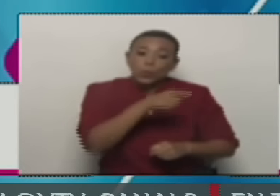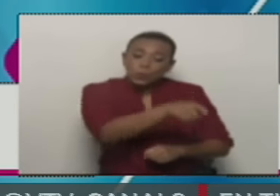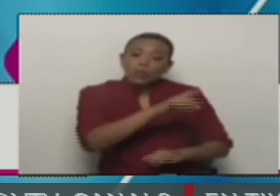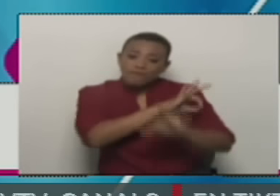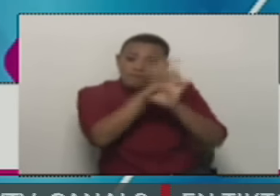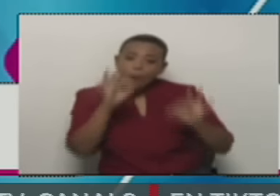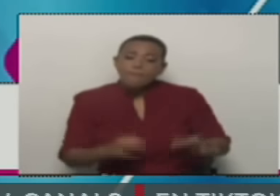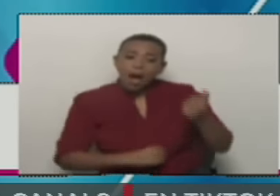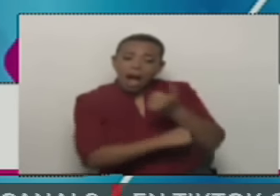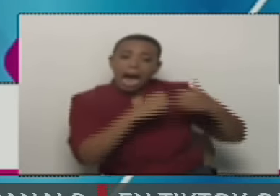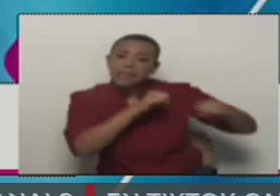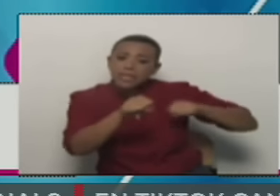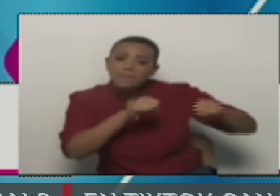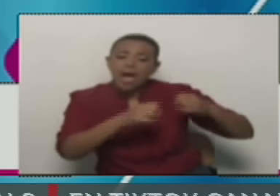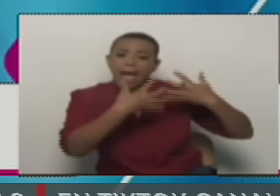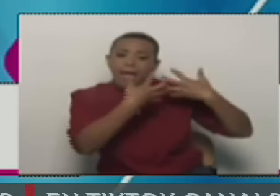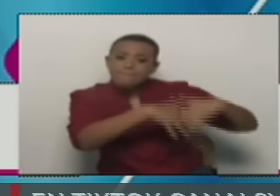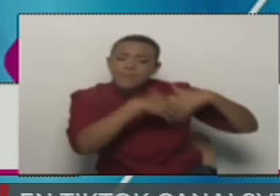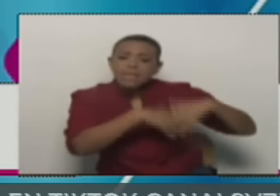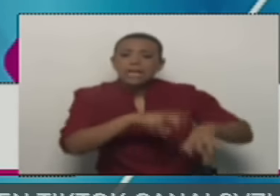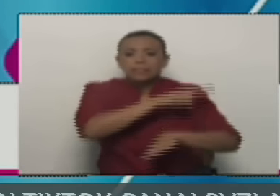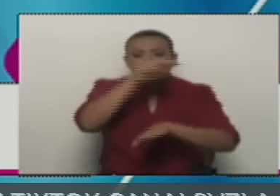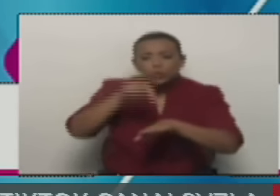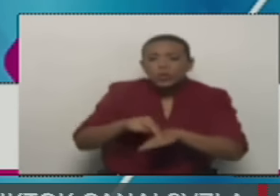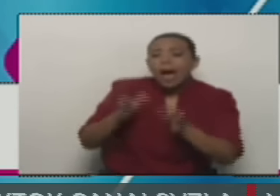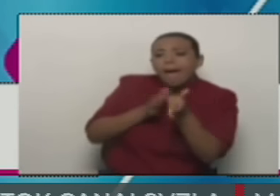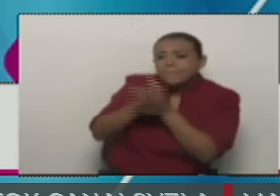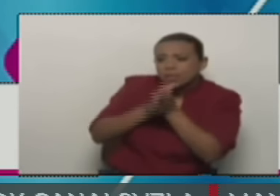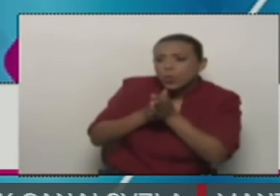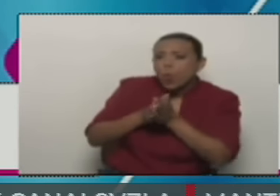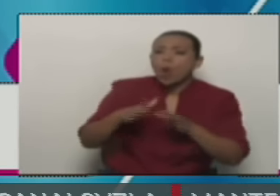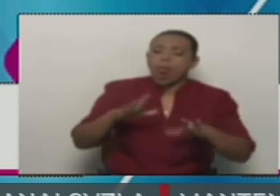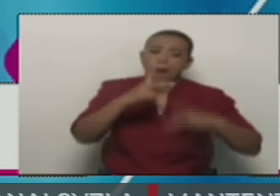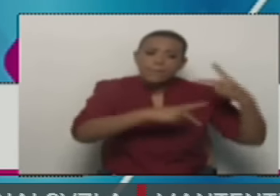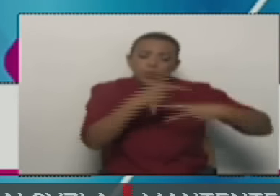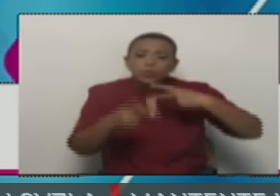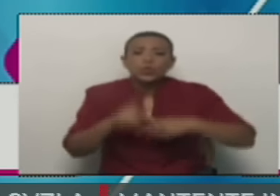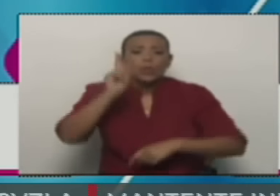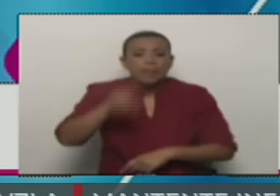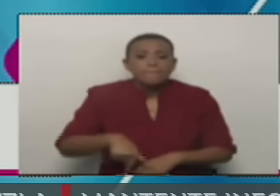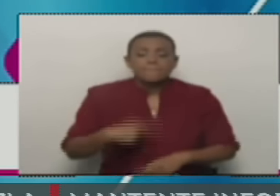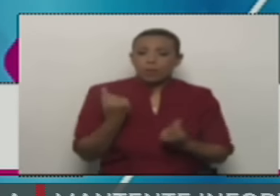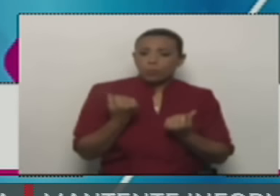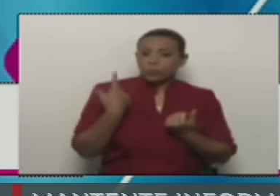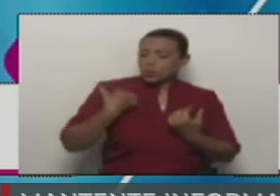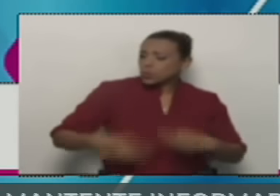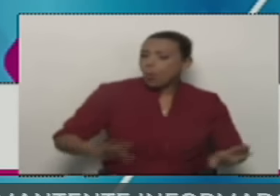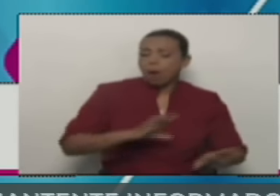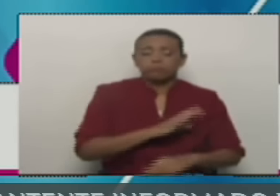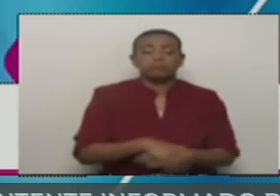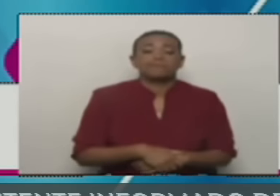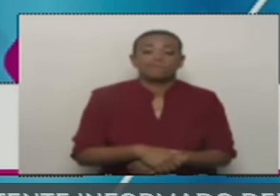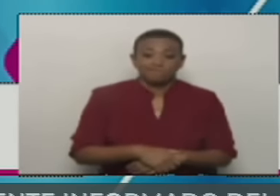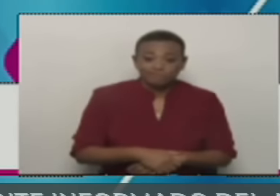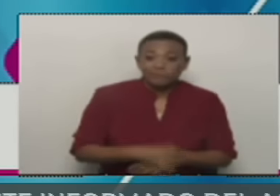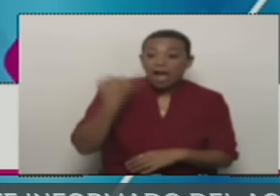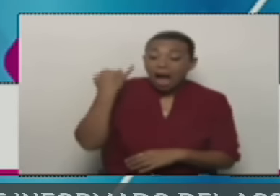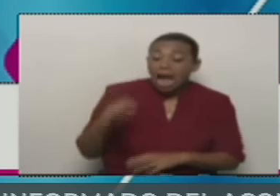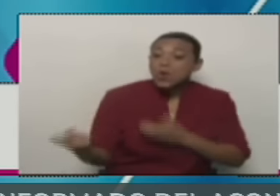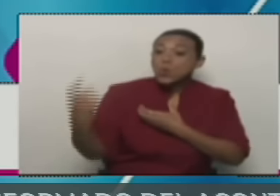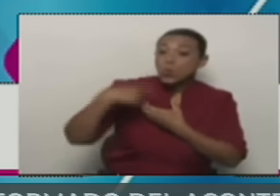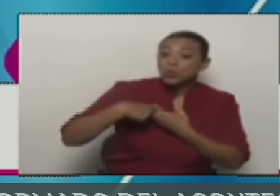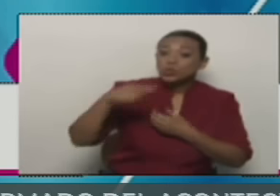para la activación de la industria nacional, de los emprendedores, de la producción nacional, de la economía nacional. Incluso en